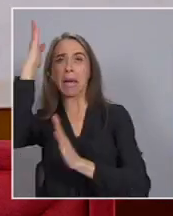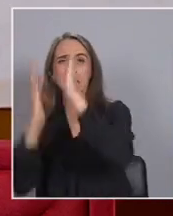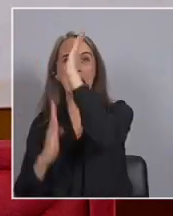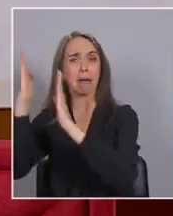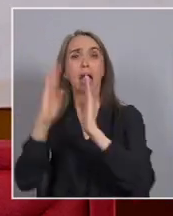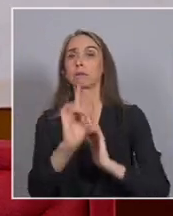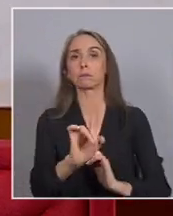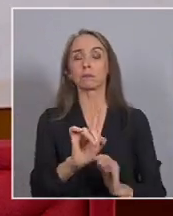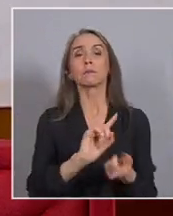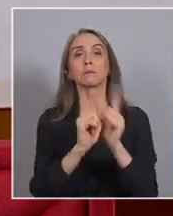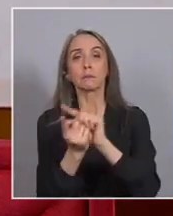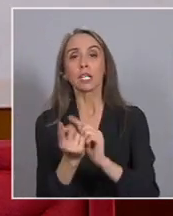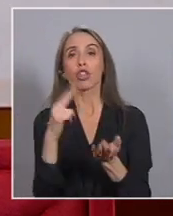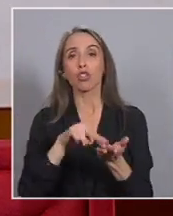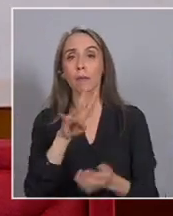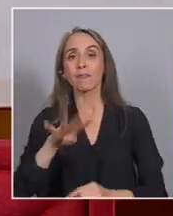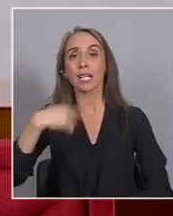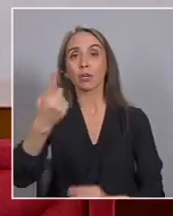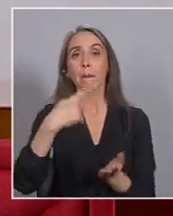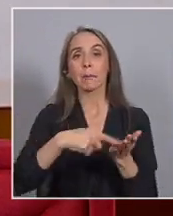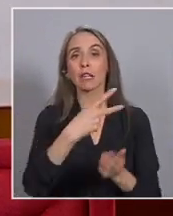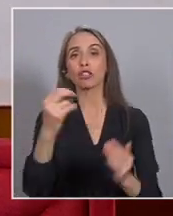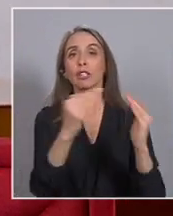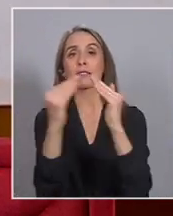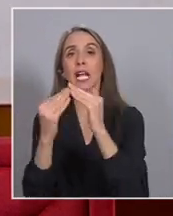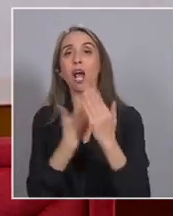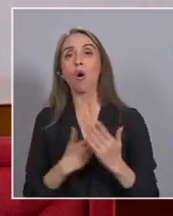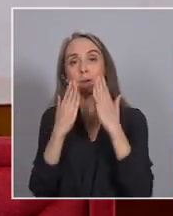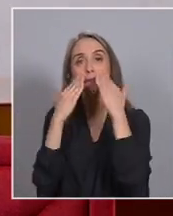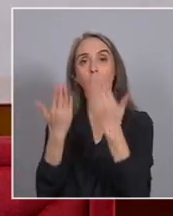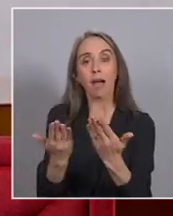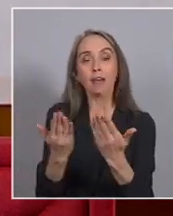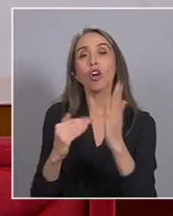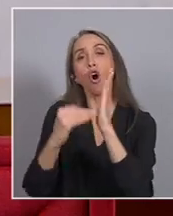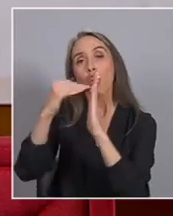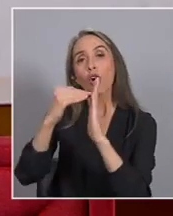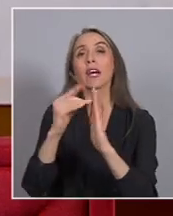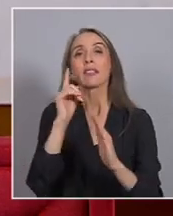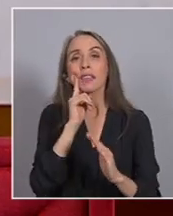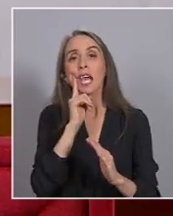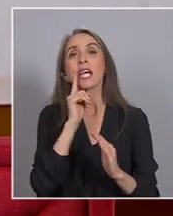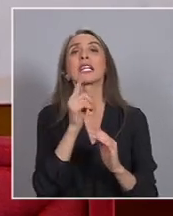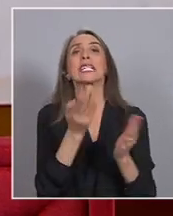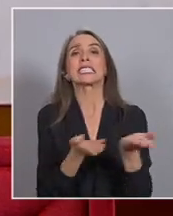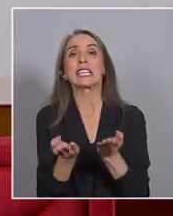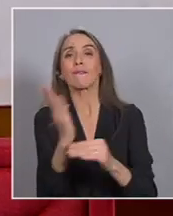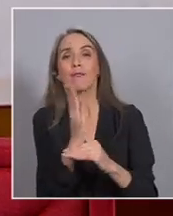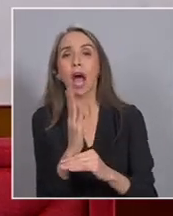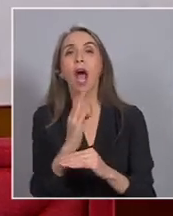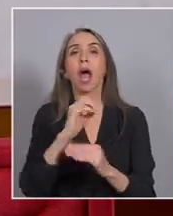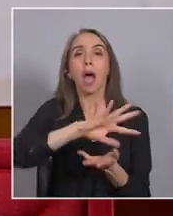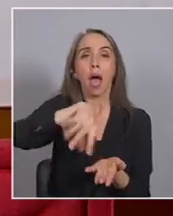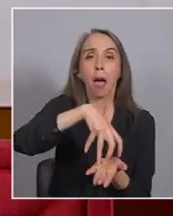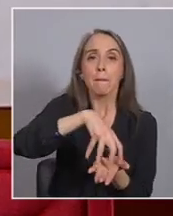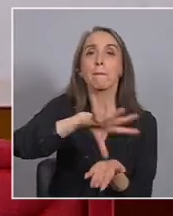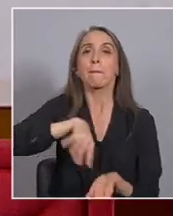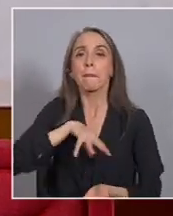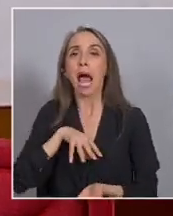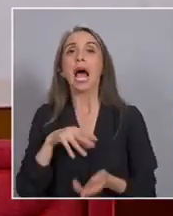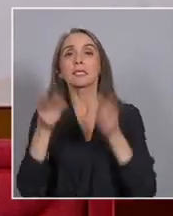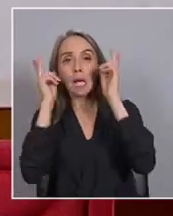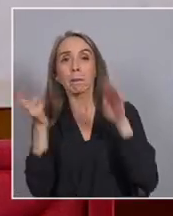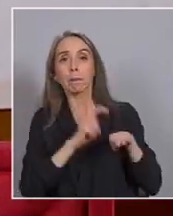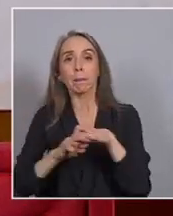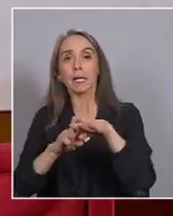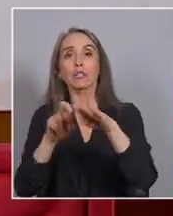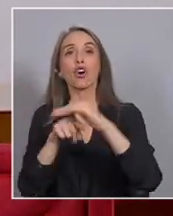se van a construir a partir de 2024 1.200 viviendas sociales con acceso a servicios básicos, a áreas verdes y a transporte público, porque